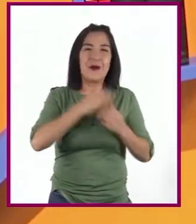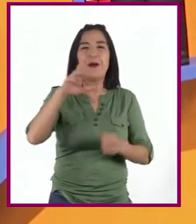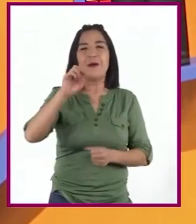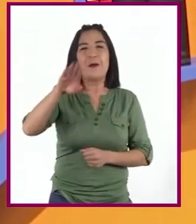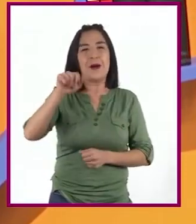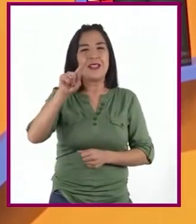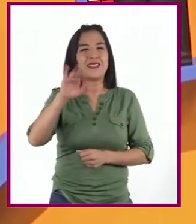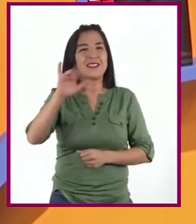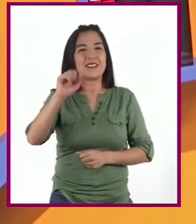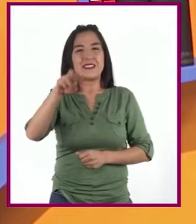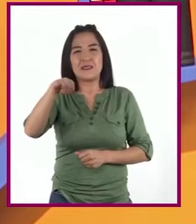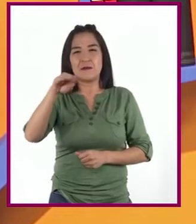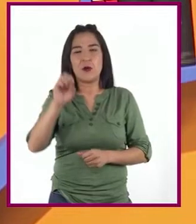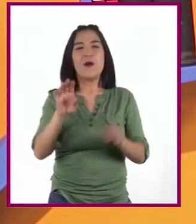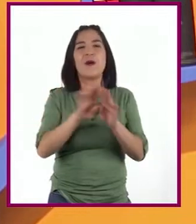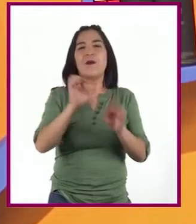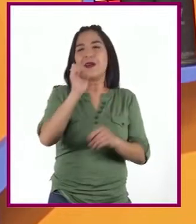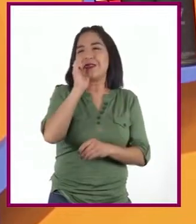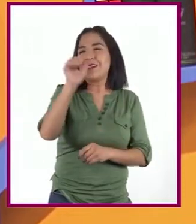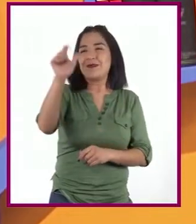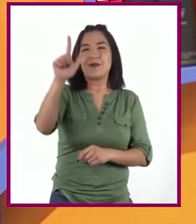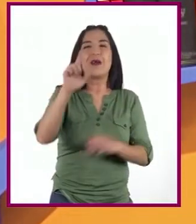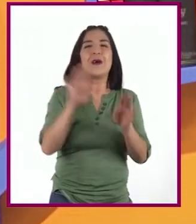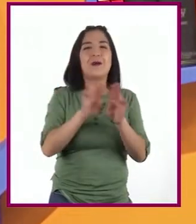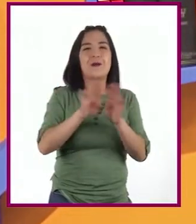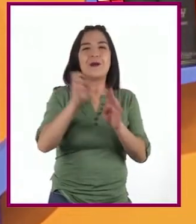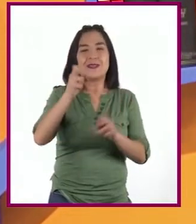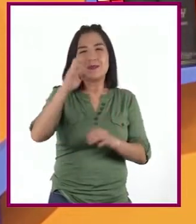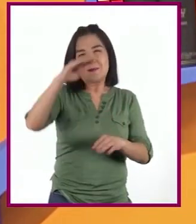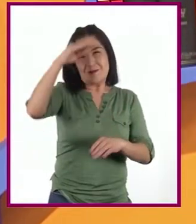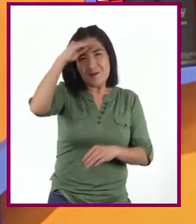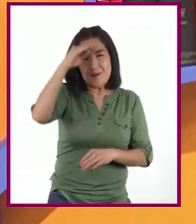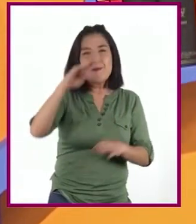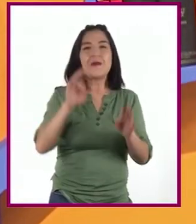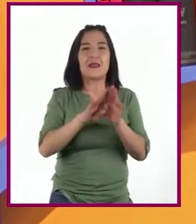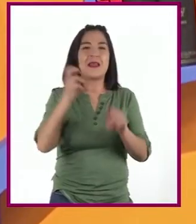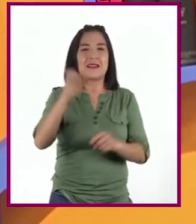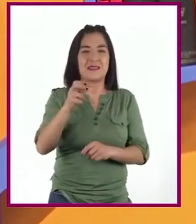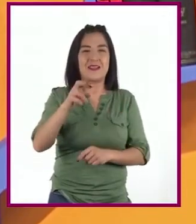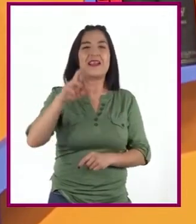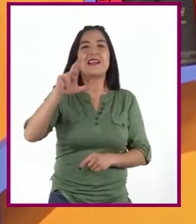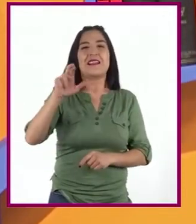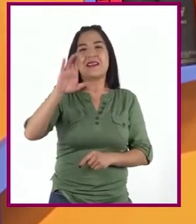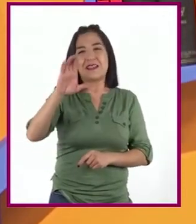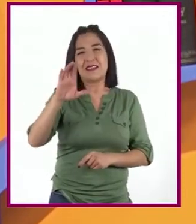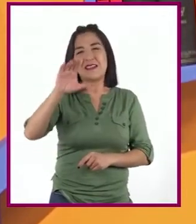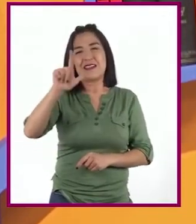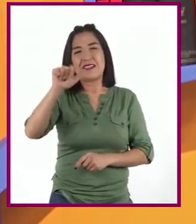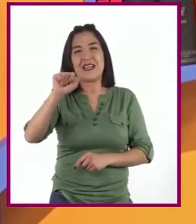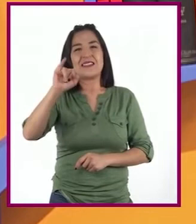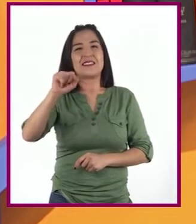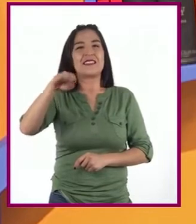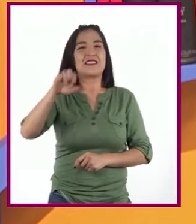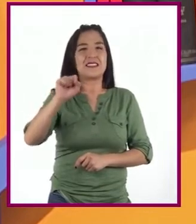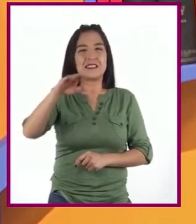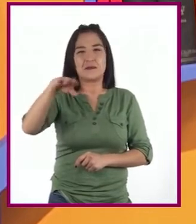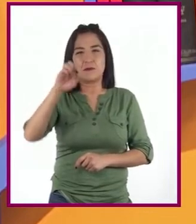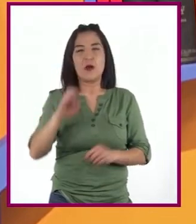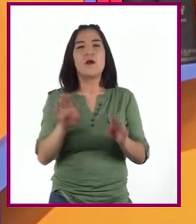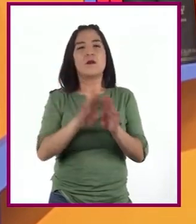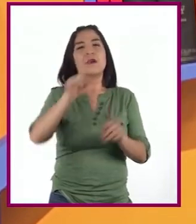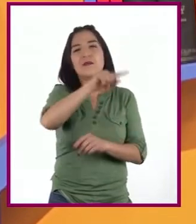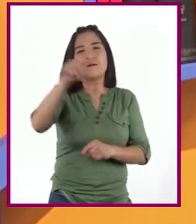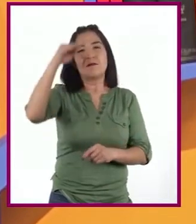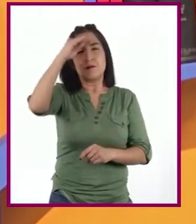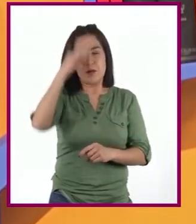contra el espíritu racional y crítico de la Ilustración y el clasicismo y favorecía, ante todo, la